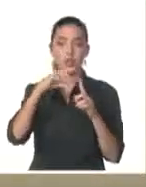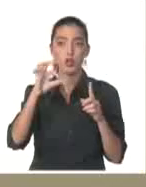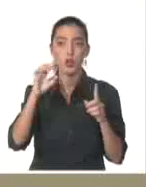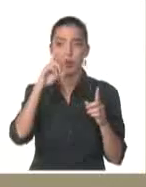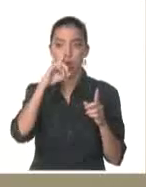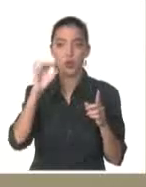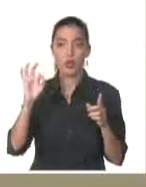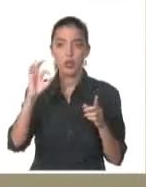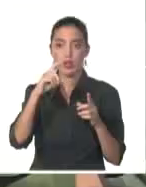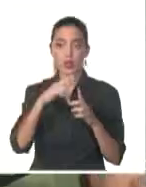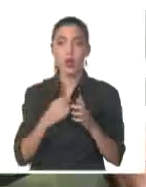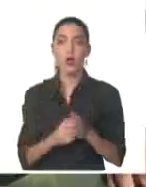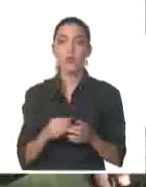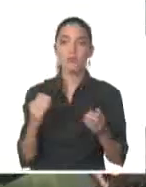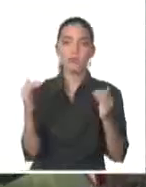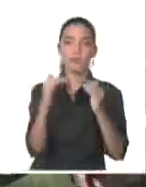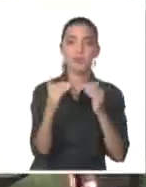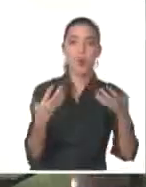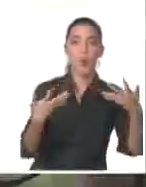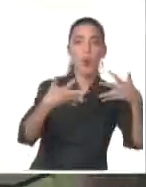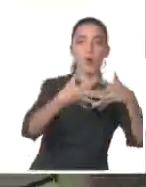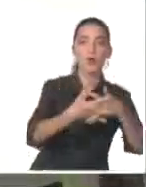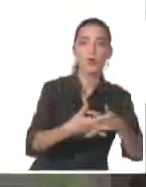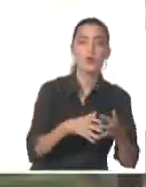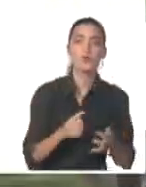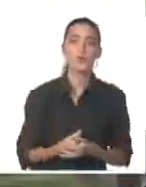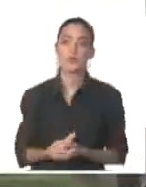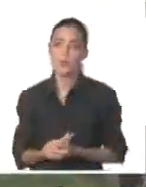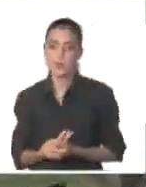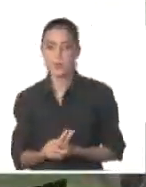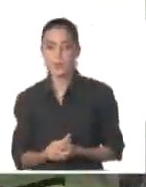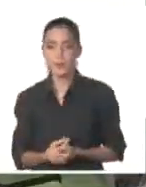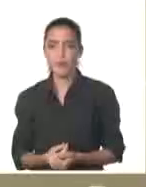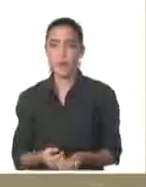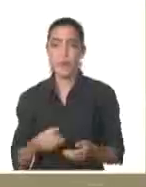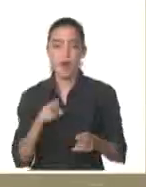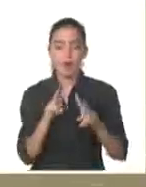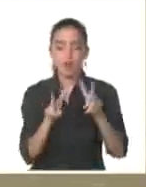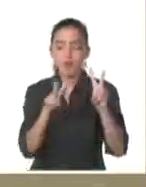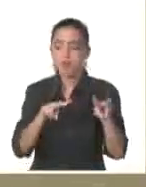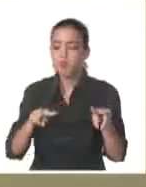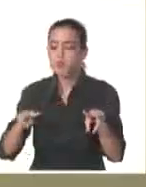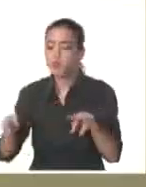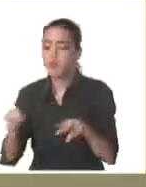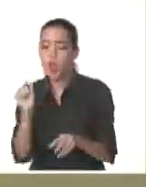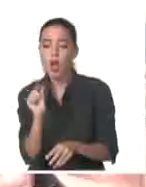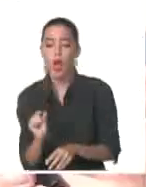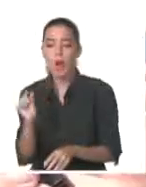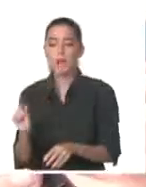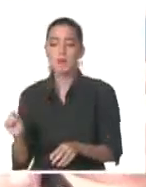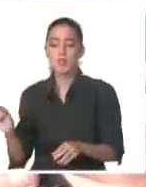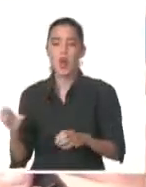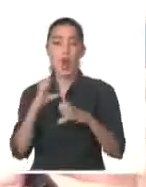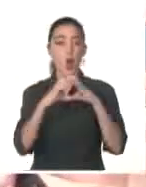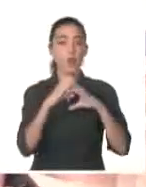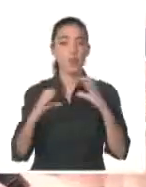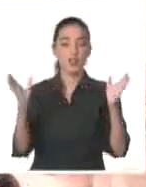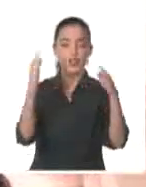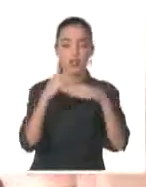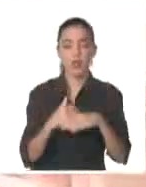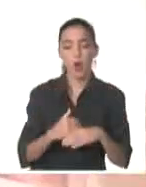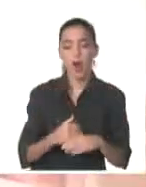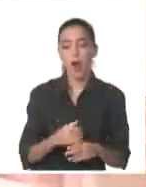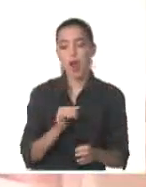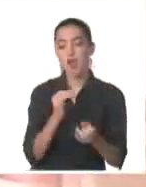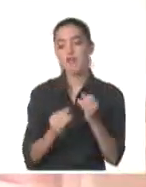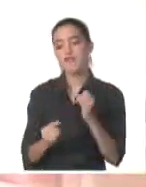localidades de San Antonio del Sur. Para atender a los pobladores incomunicados, las autoridades buscan alternativas. Aquí ya tenemos recursos